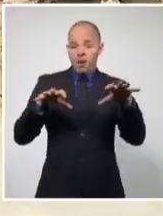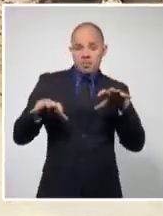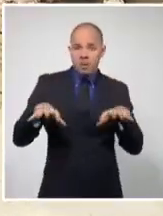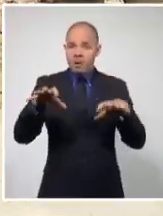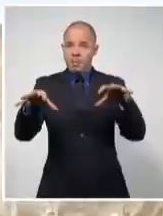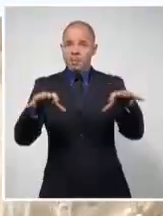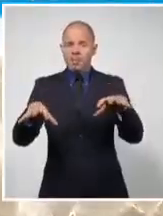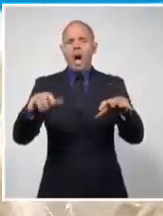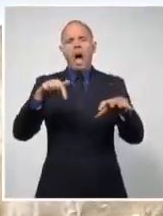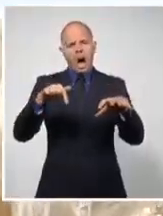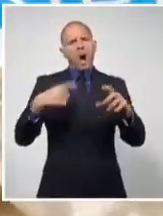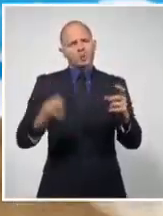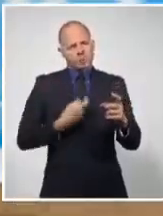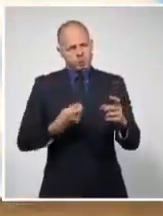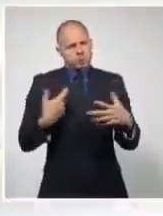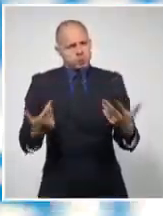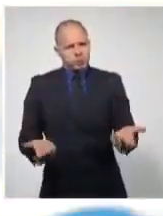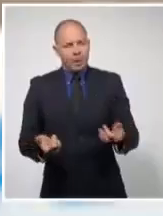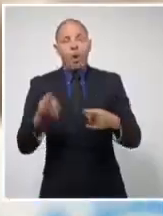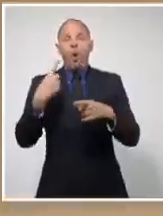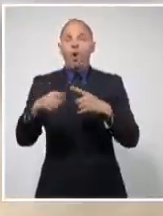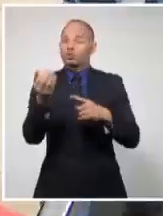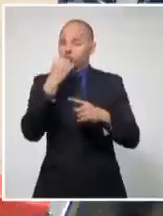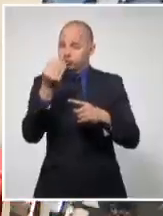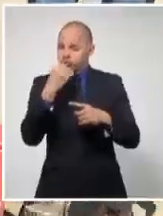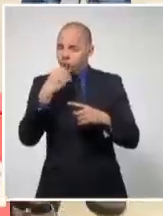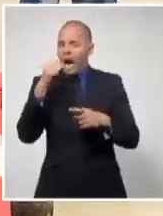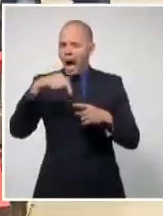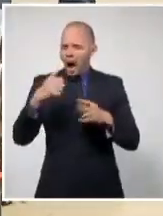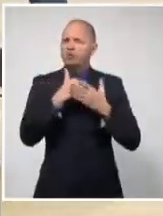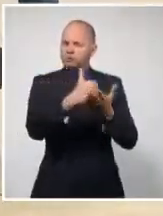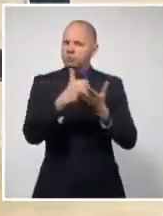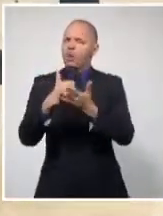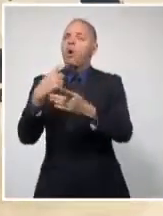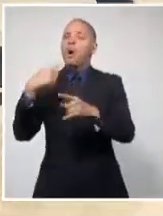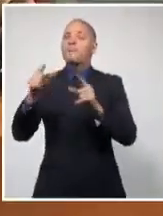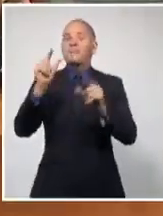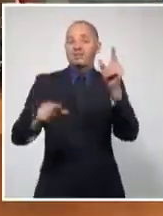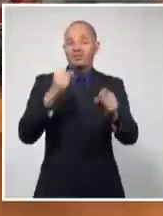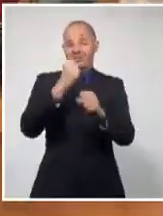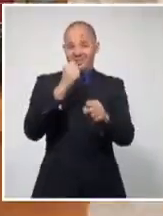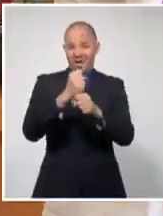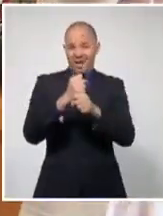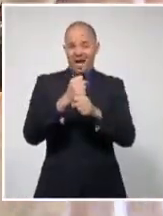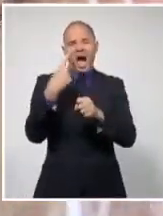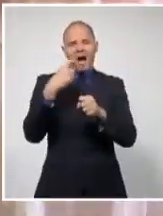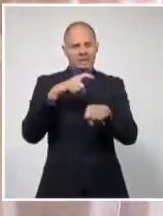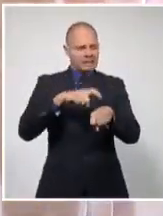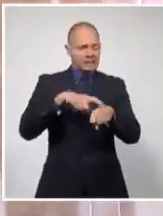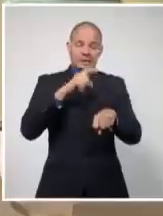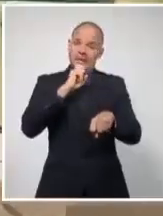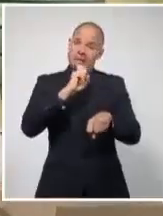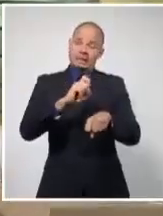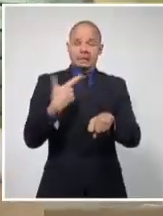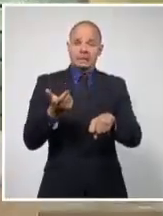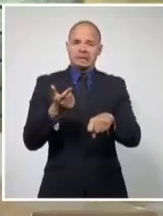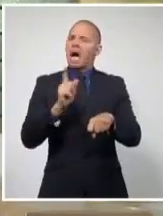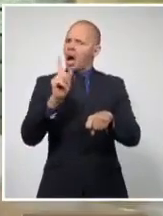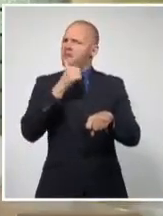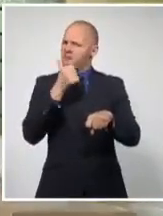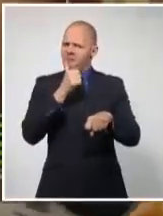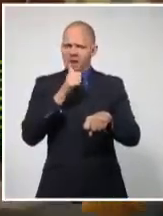de productos básicos a personas que se encuentran en centros laborales con actividades vitales, en los cuales se han realizado más de 1.500